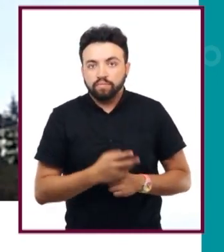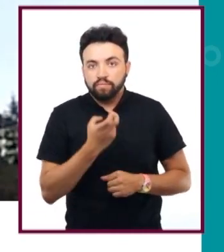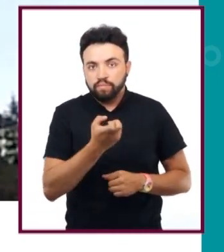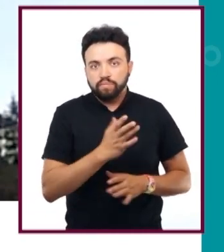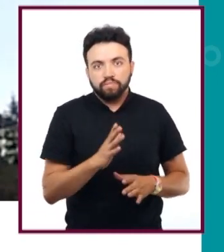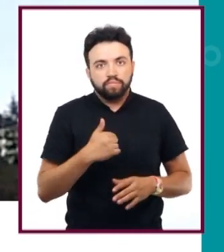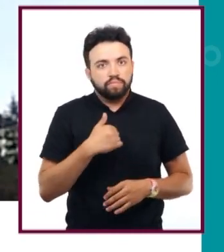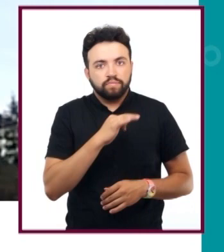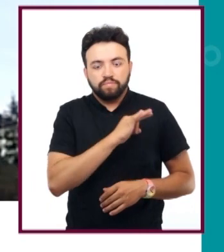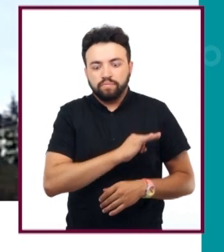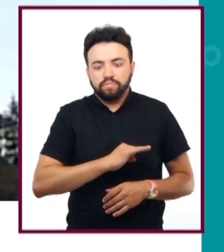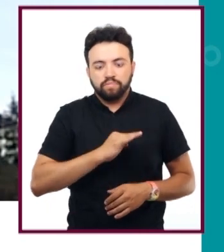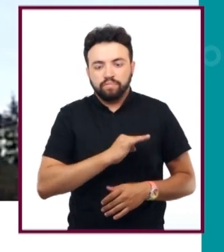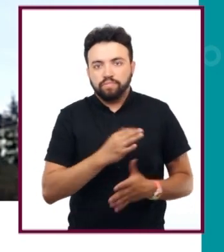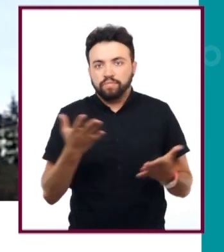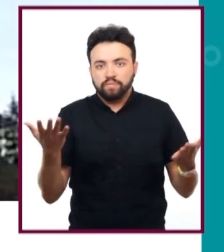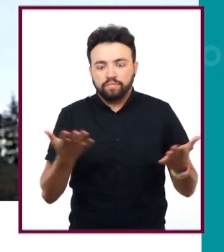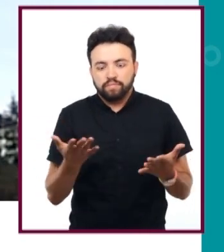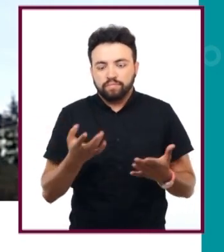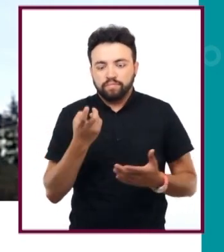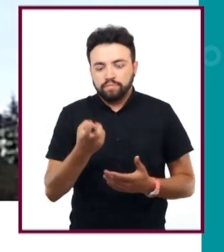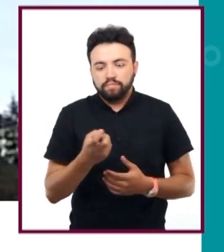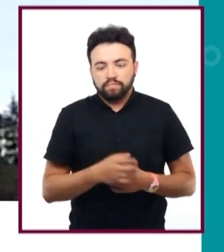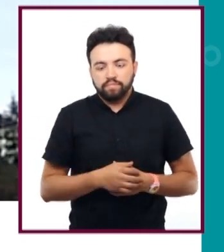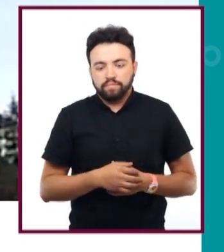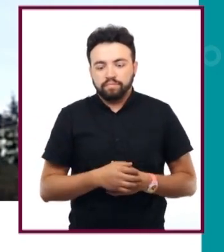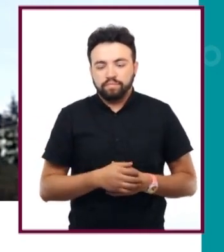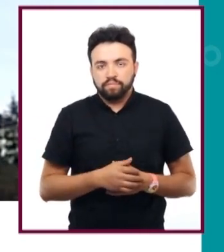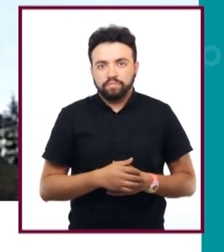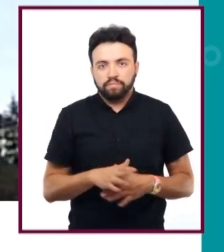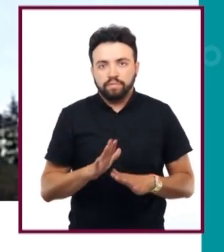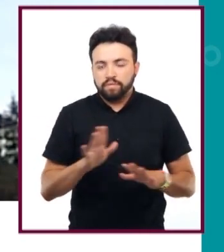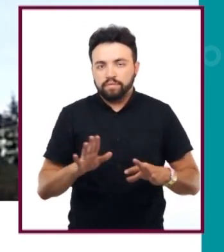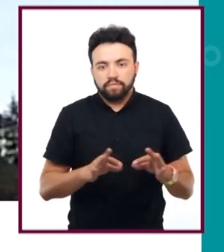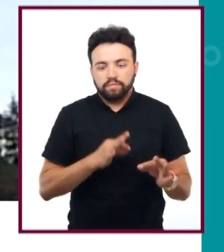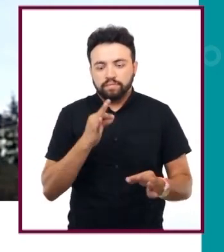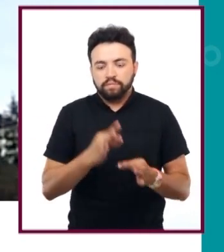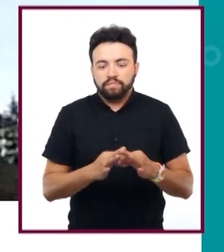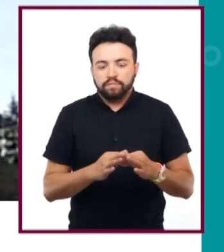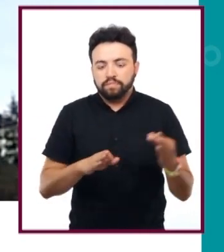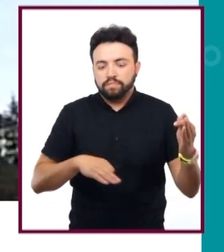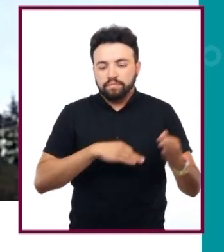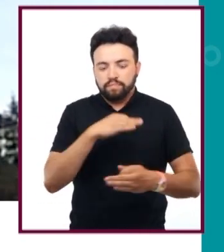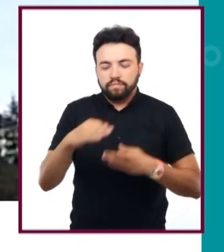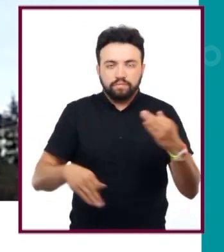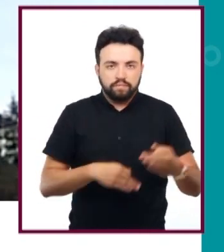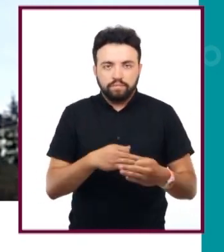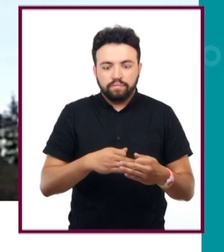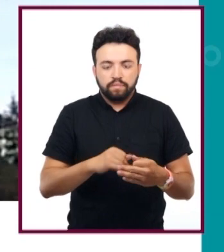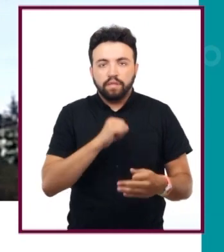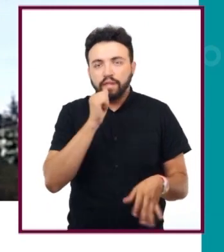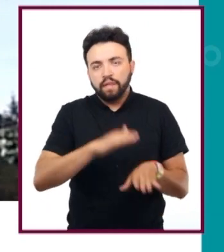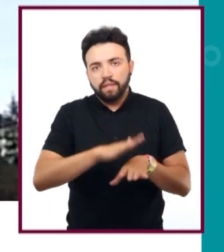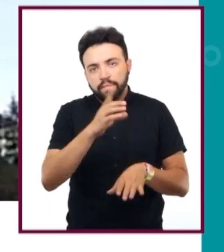trabajo, ya se cumplió, y así muy feliz de hacerlo ya. Ya está listo todo